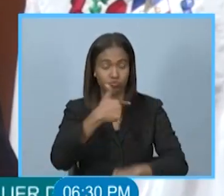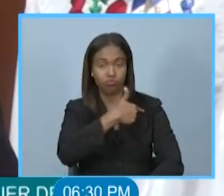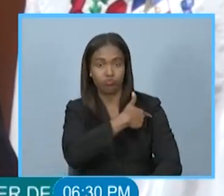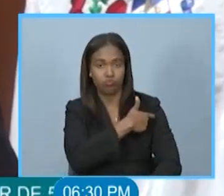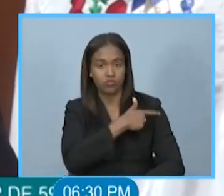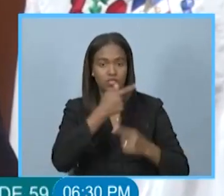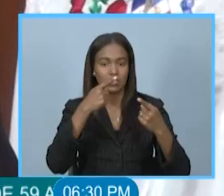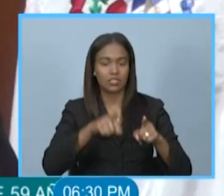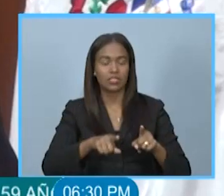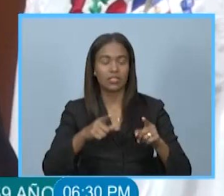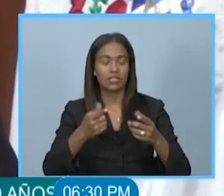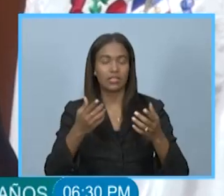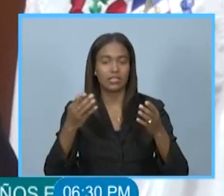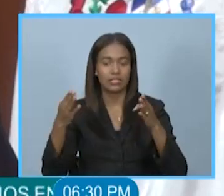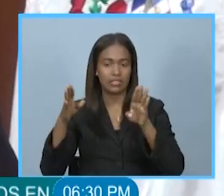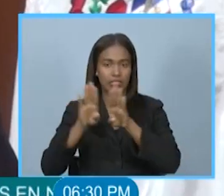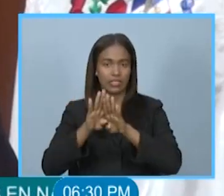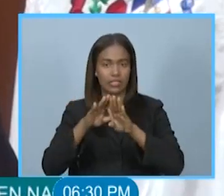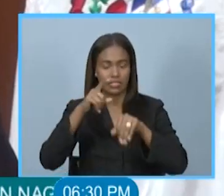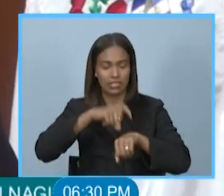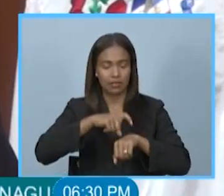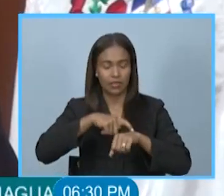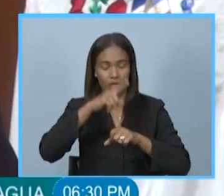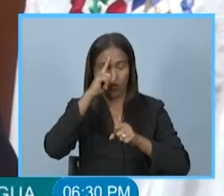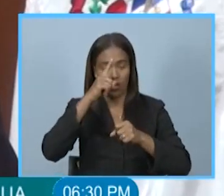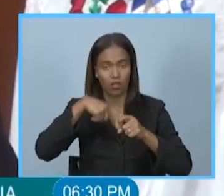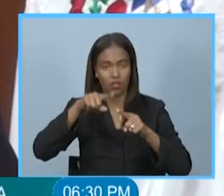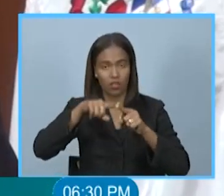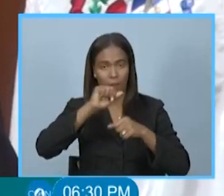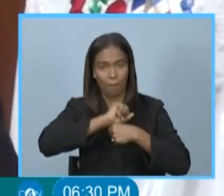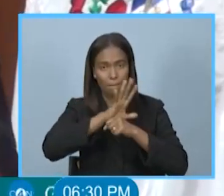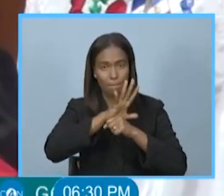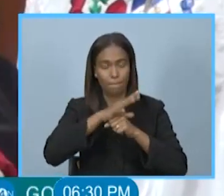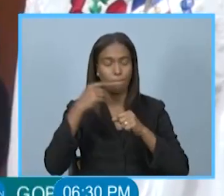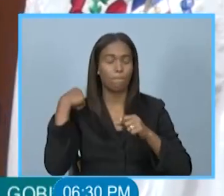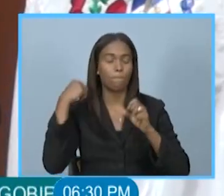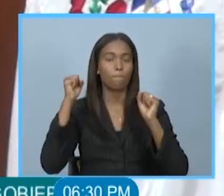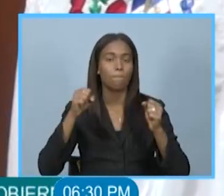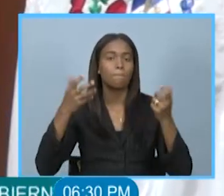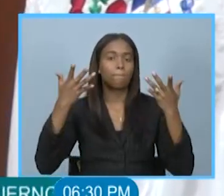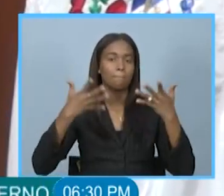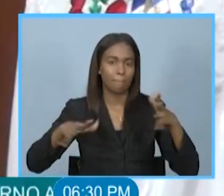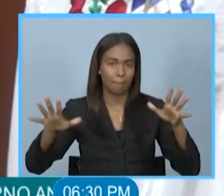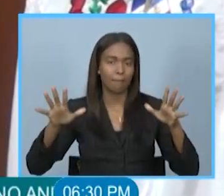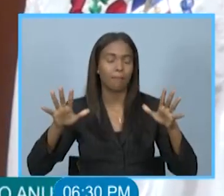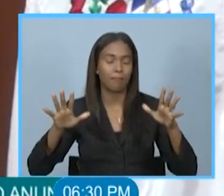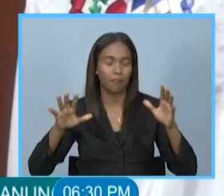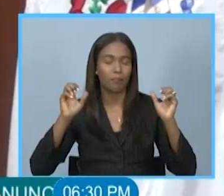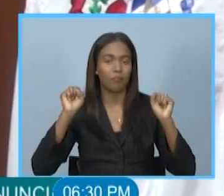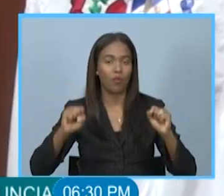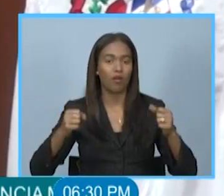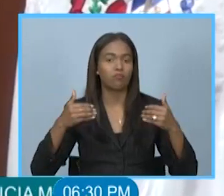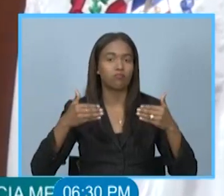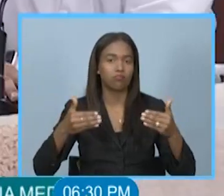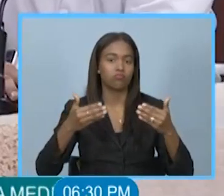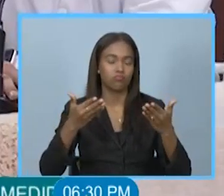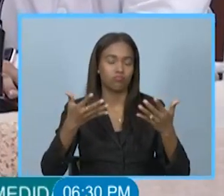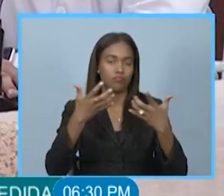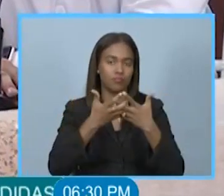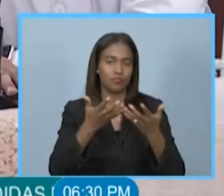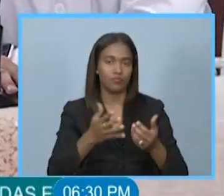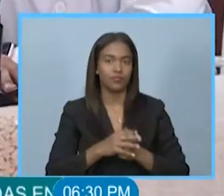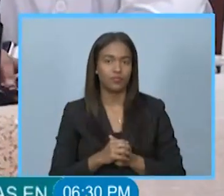el encierro en épocas de la pandemia podamos ya entonces ponerlos a la